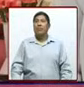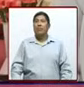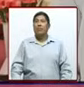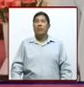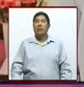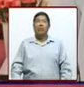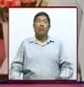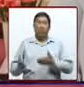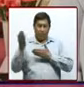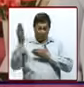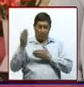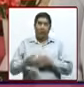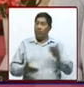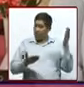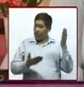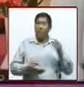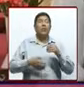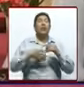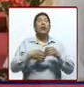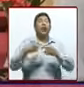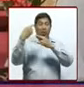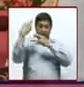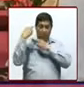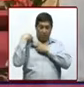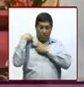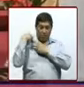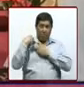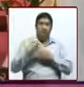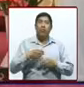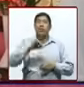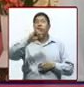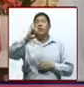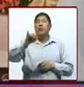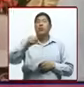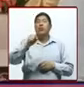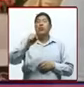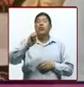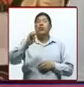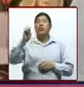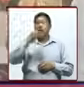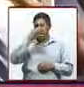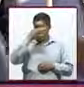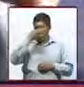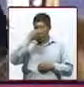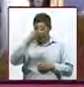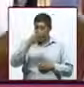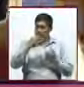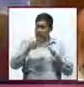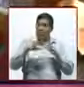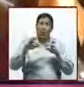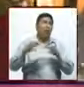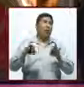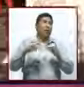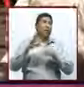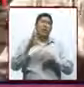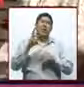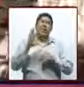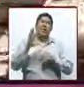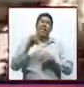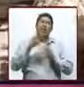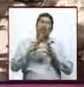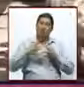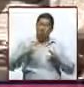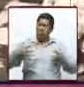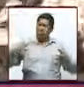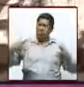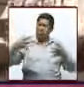El párroco, pues el padre también está con nosotros, José. Estamos a días de vivir esta festividad. Más de 60 fraternidades